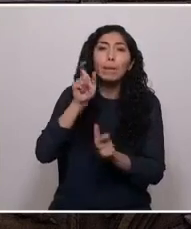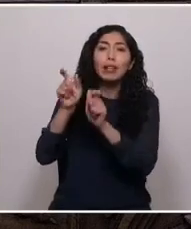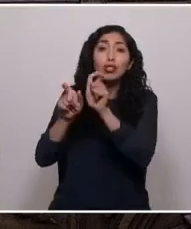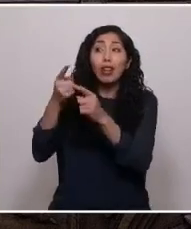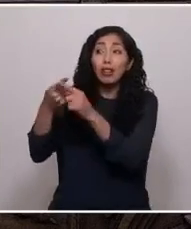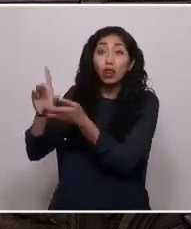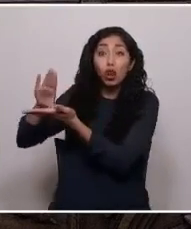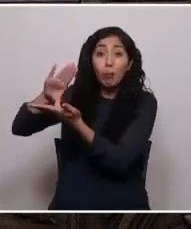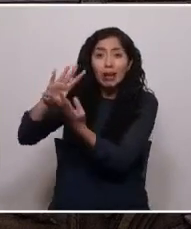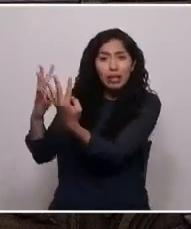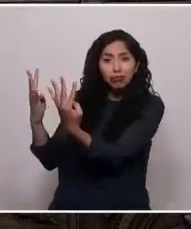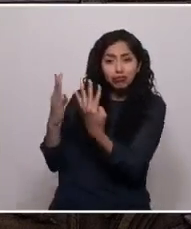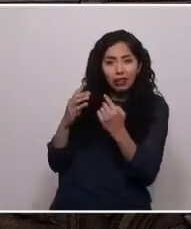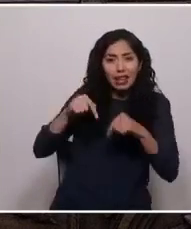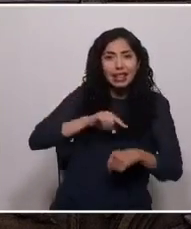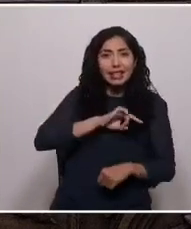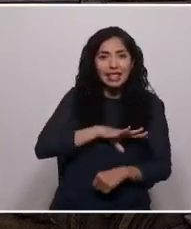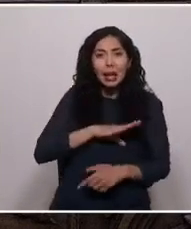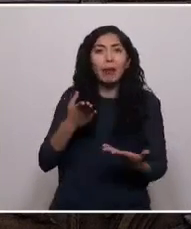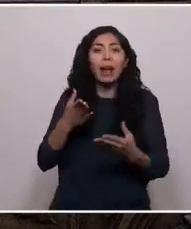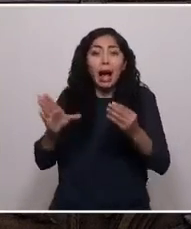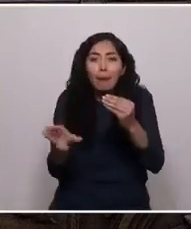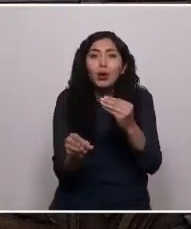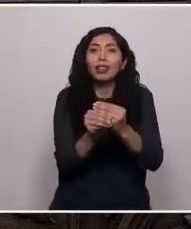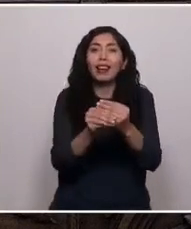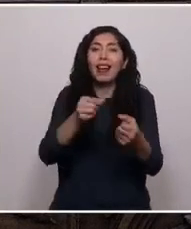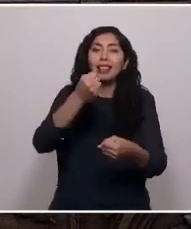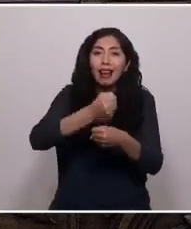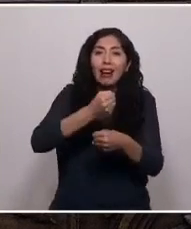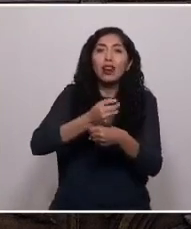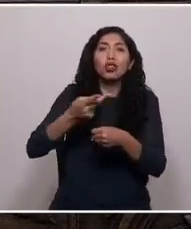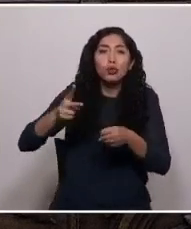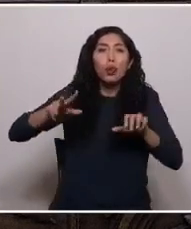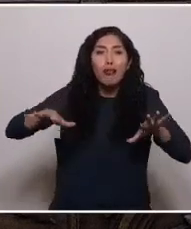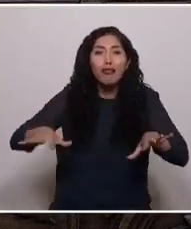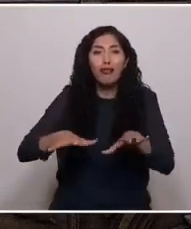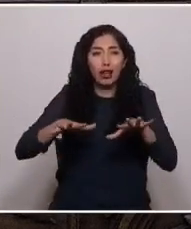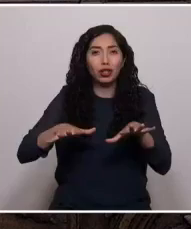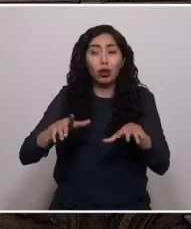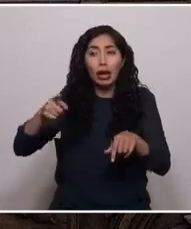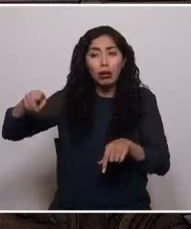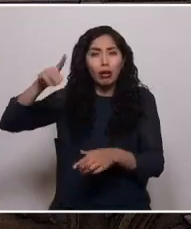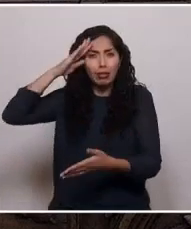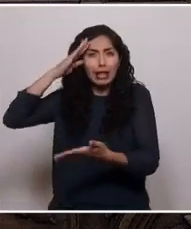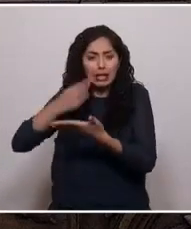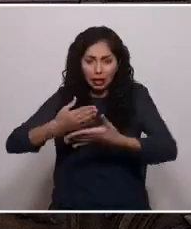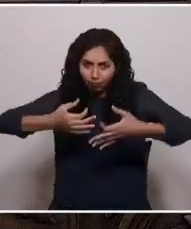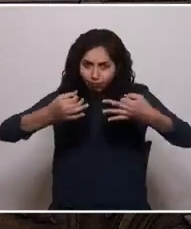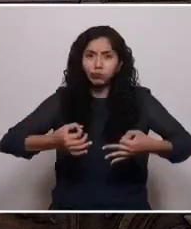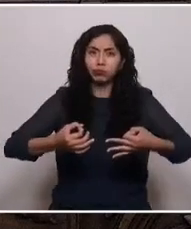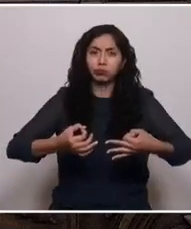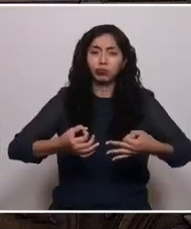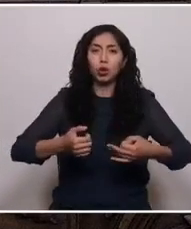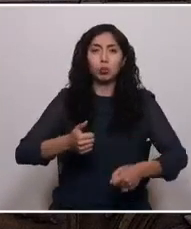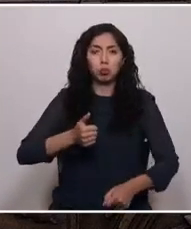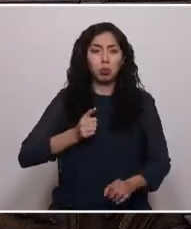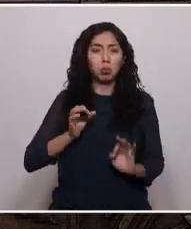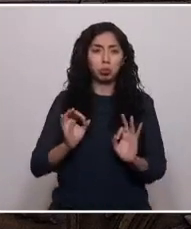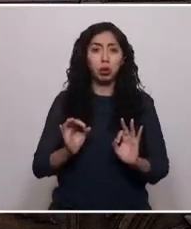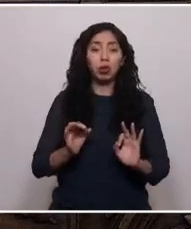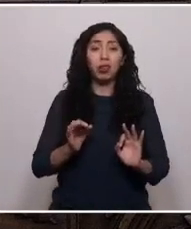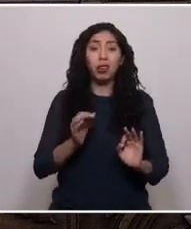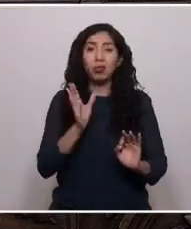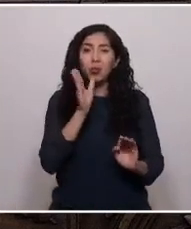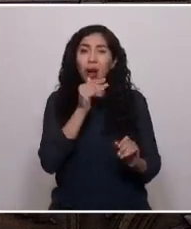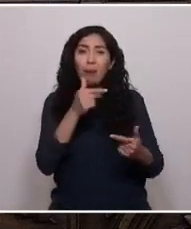este país a aportar con trabajo y esfuerzo y deciden hacerlo de la manera correcta y ordenada cuando no hay política